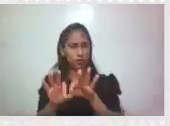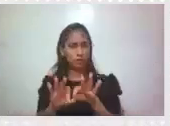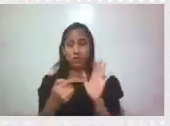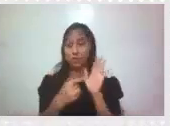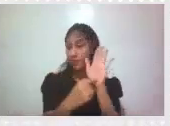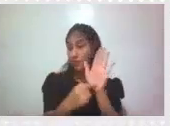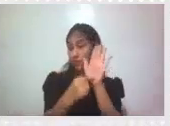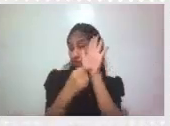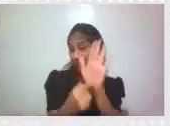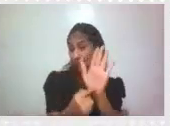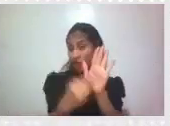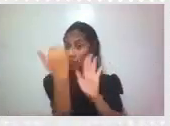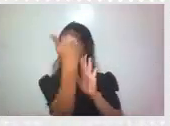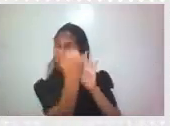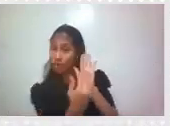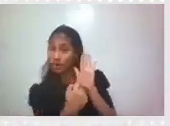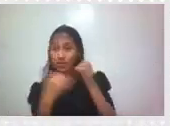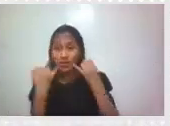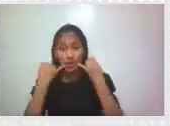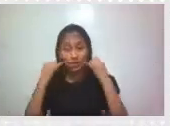lenguas indígenas